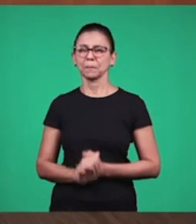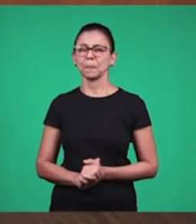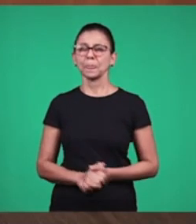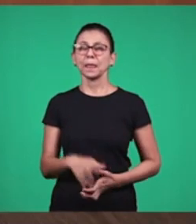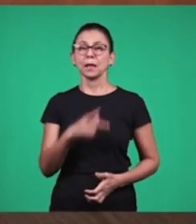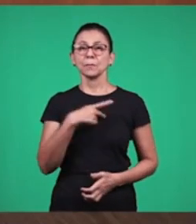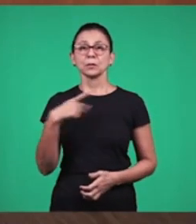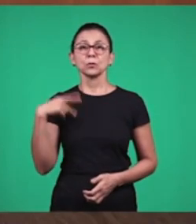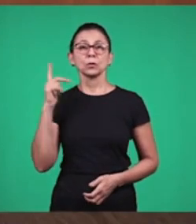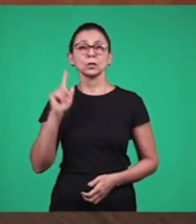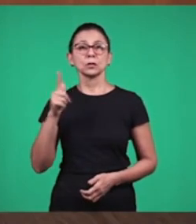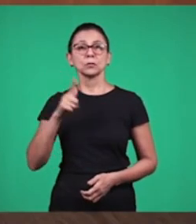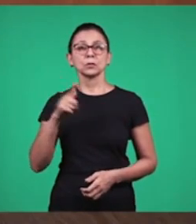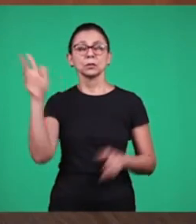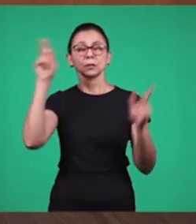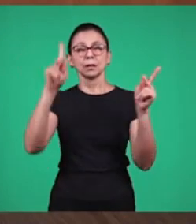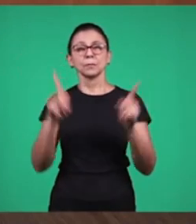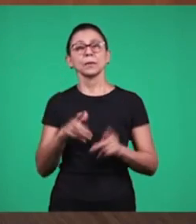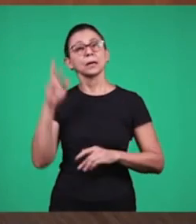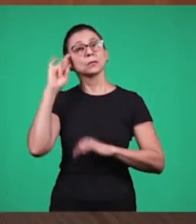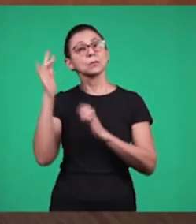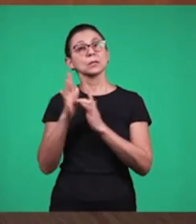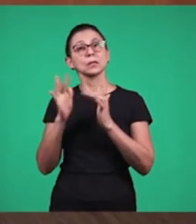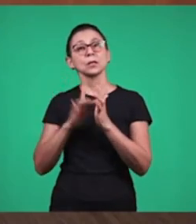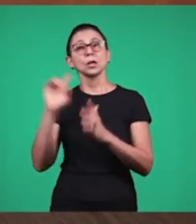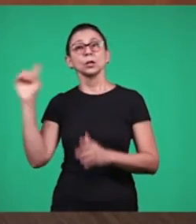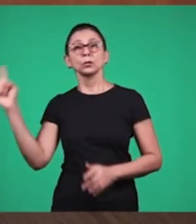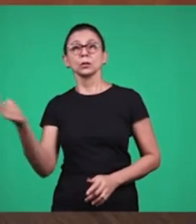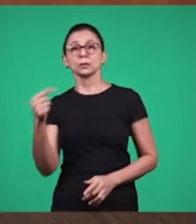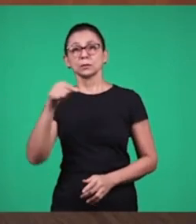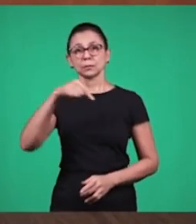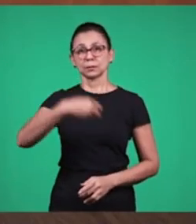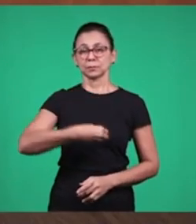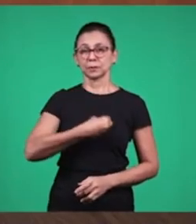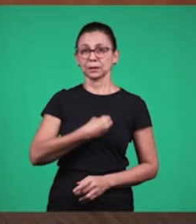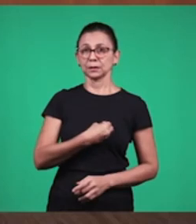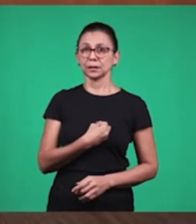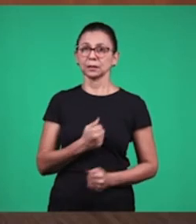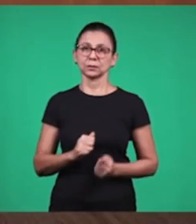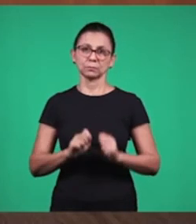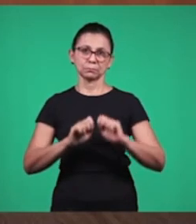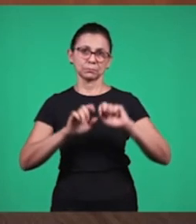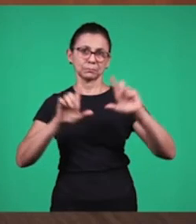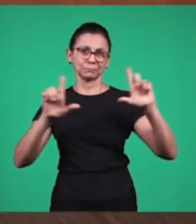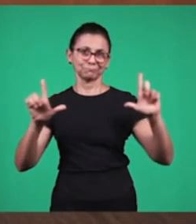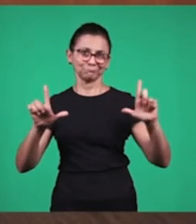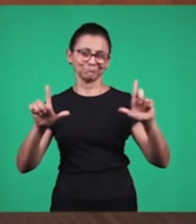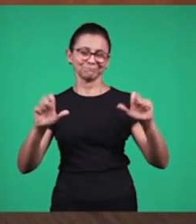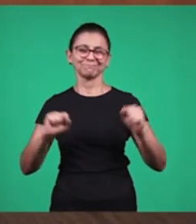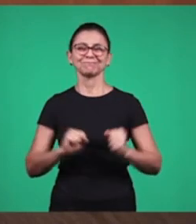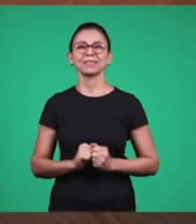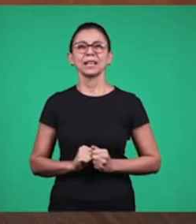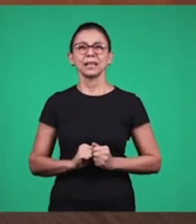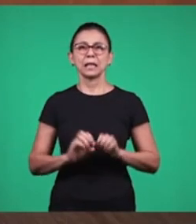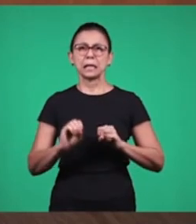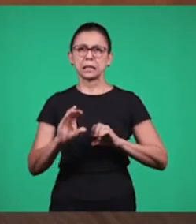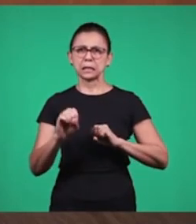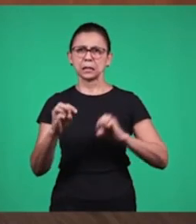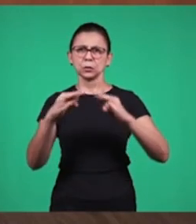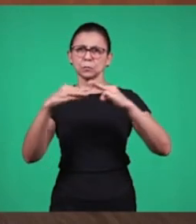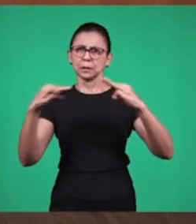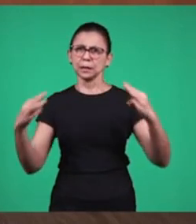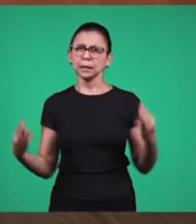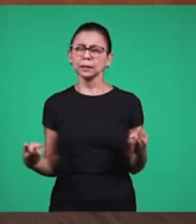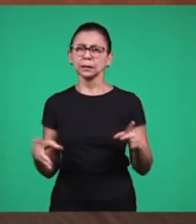del Señor. Nosotros estamos aquí en la sección de lecciones del Manaim hablando sobre fe, el